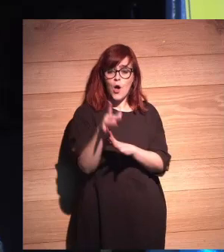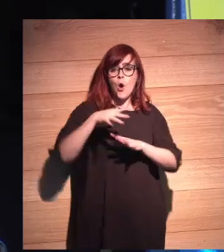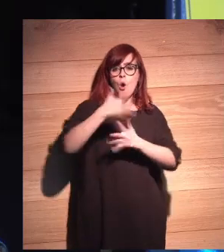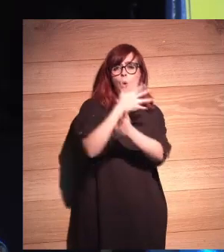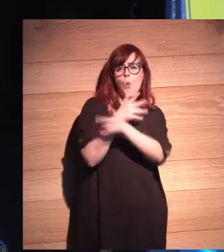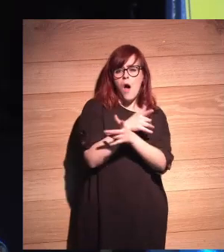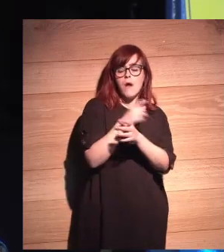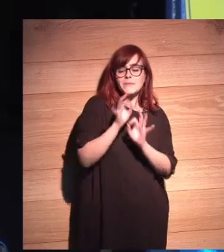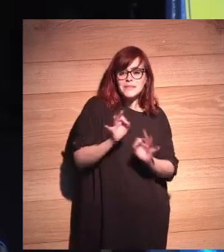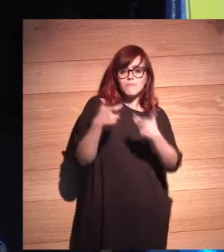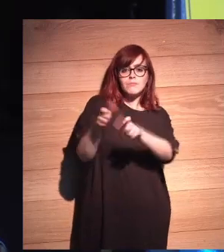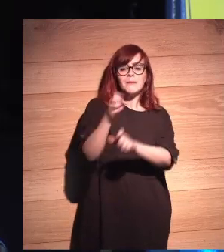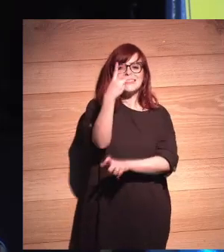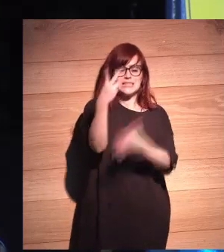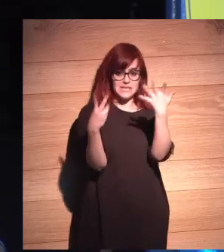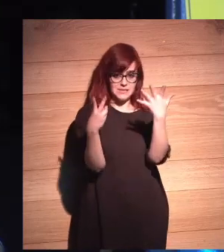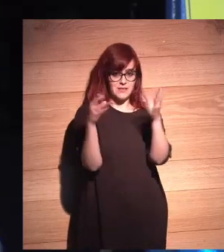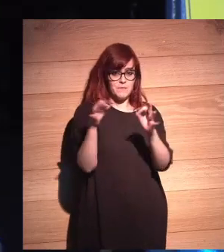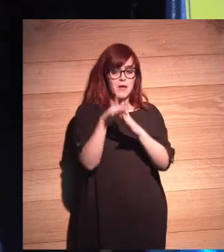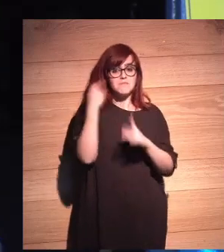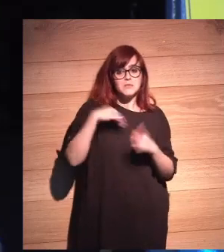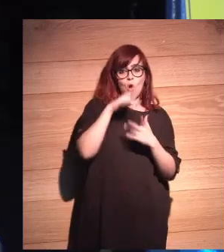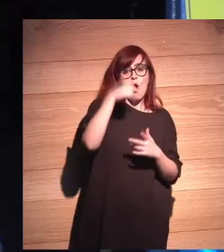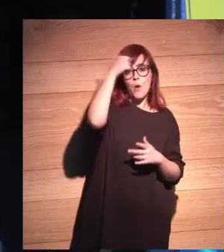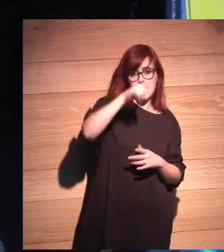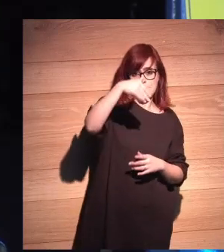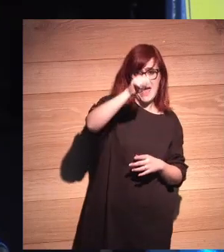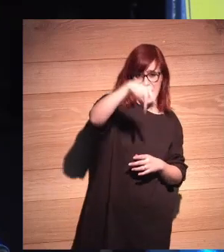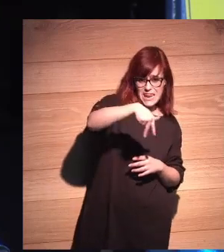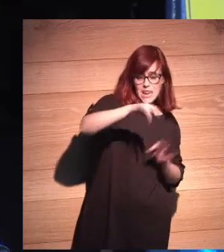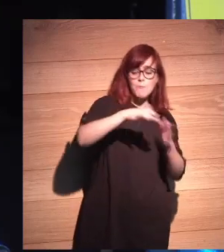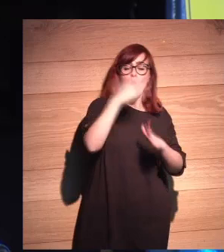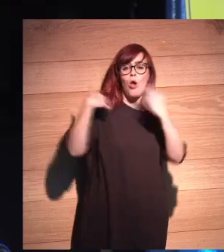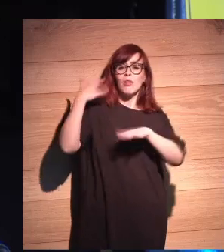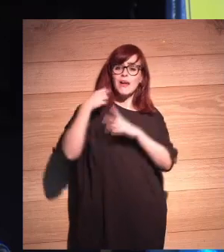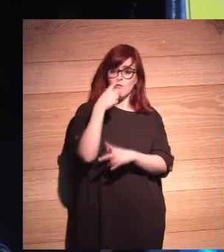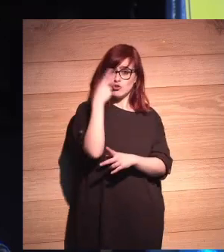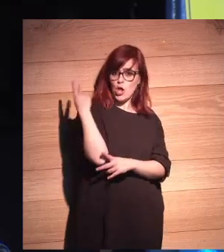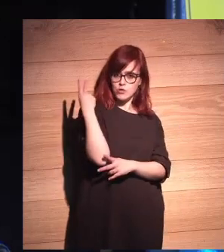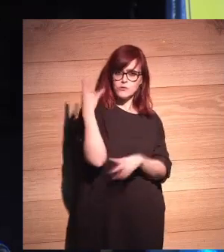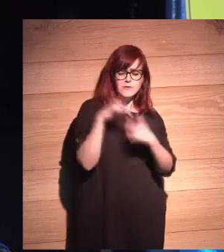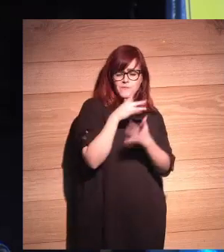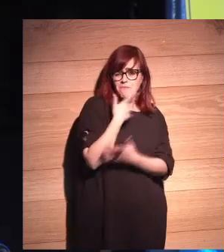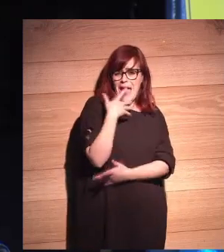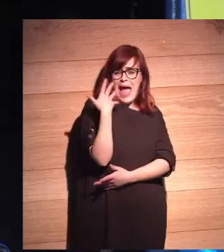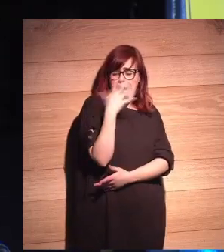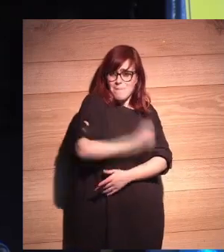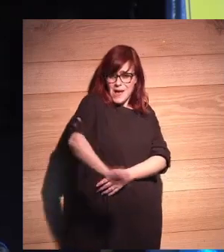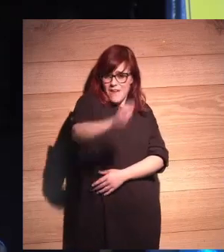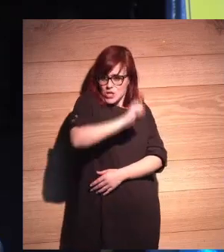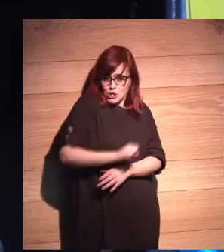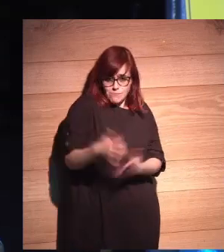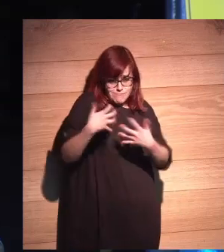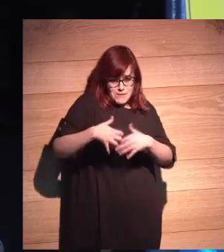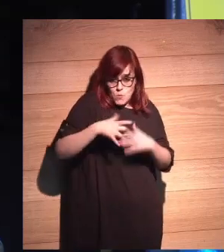de la inteligencia artificial que desarrolló DeepMind hace un par de años, que es una auténtica obra de arte en sí